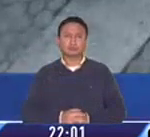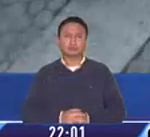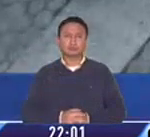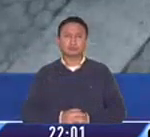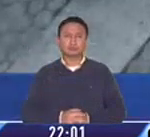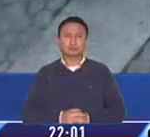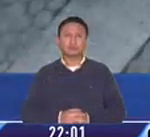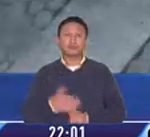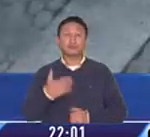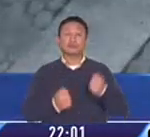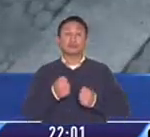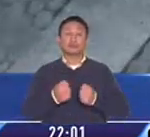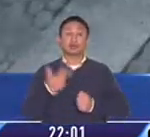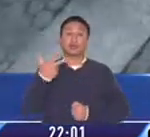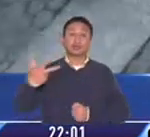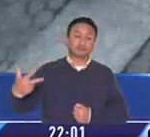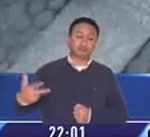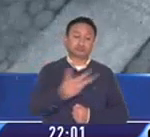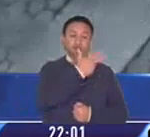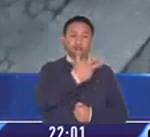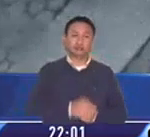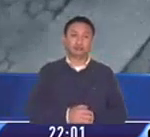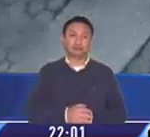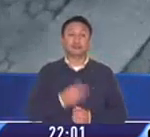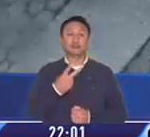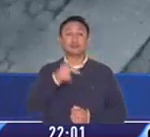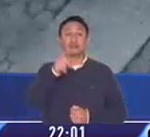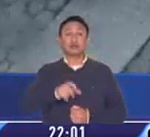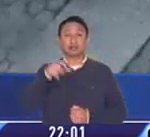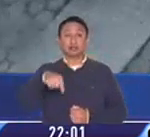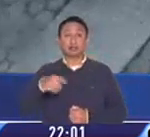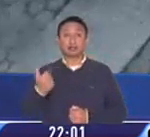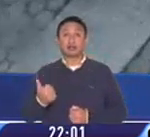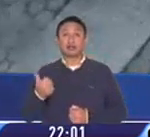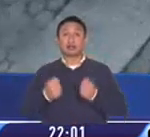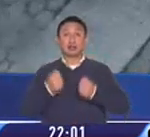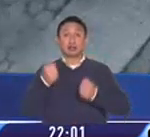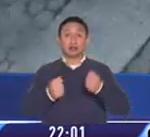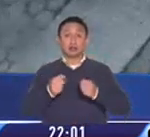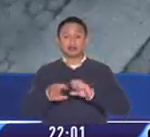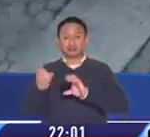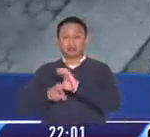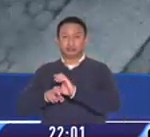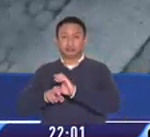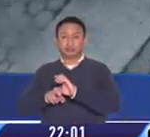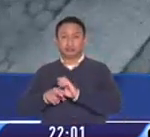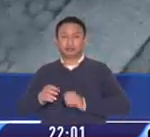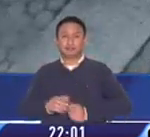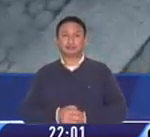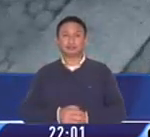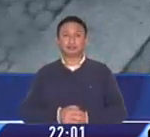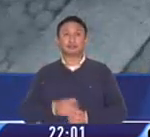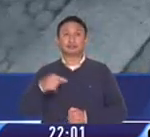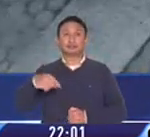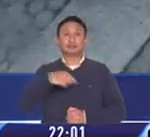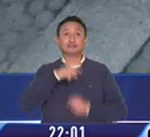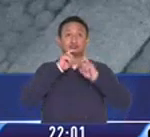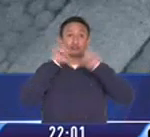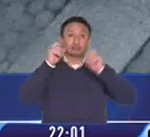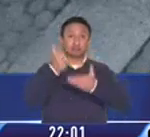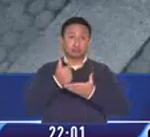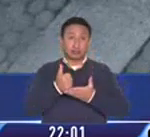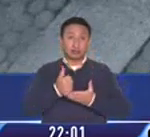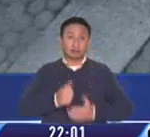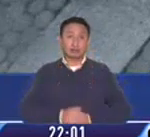La camioneta emprende la huida y los dos antisociales se suben al vehículo en el que se movilizaban. El afectado grita para que lo